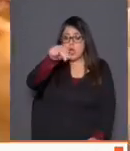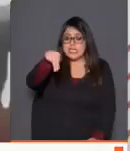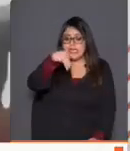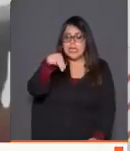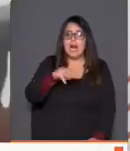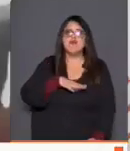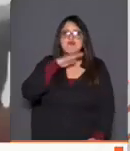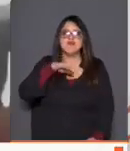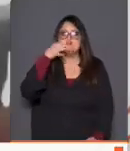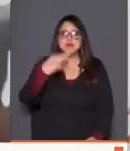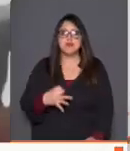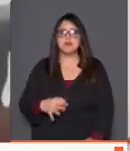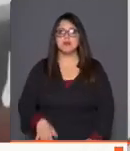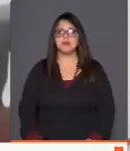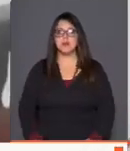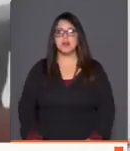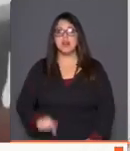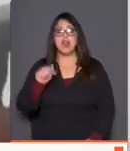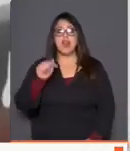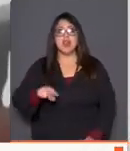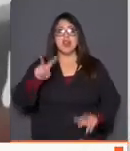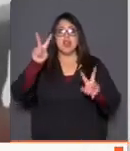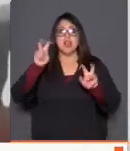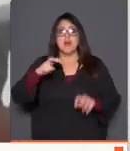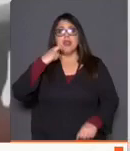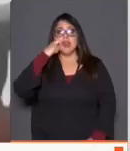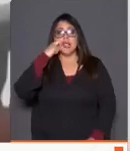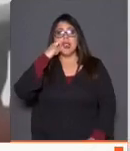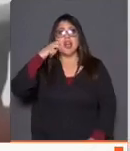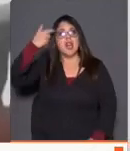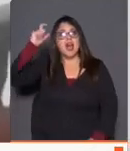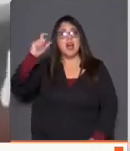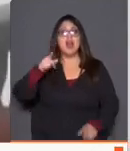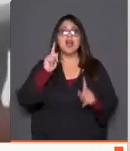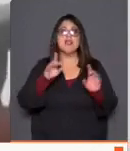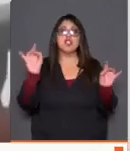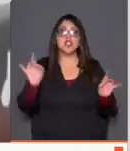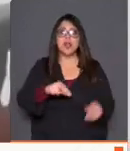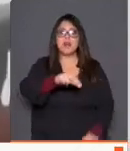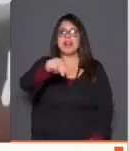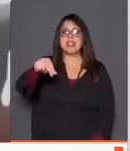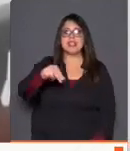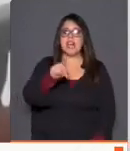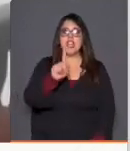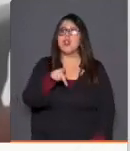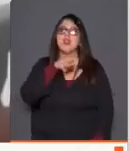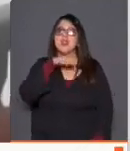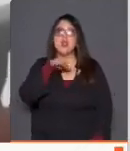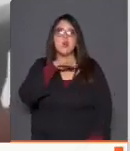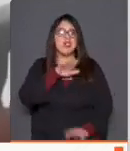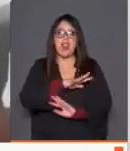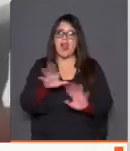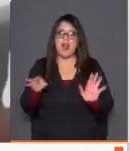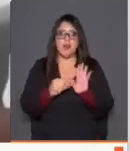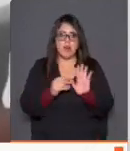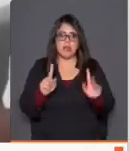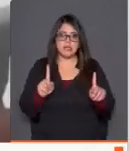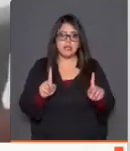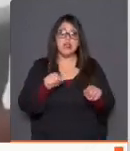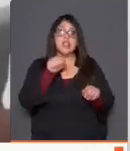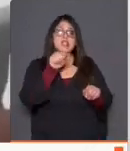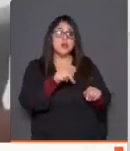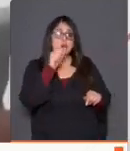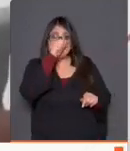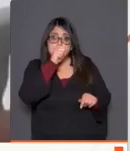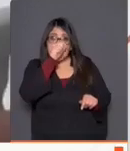lo que es carne de vacuno preconsejo alinear no solamente con salto usar mucho más el niño si vamos a hacer cerdo